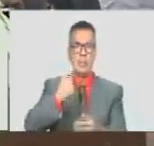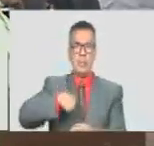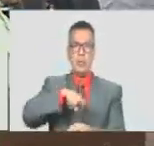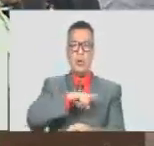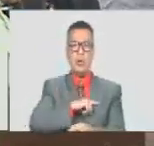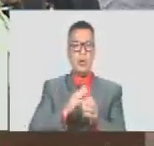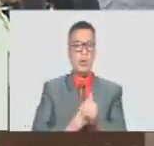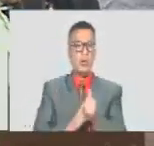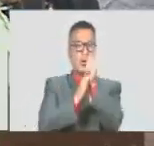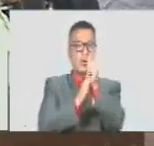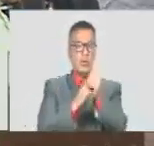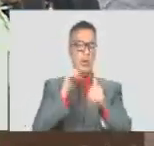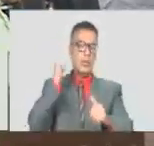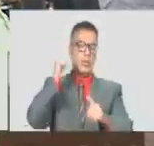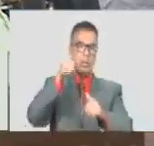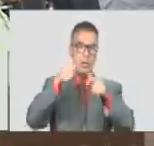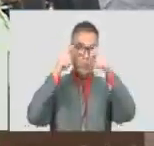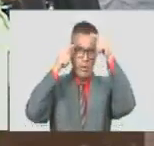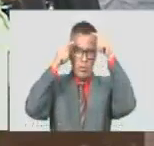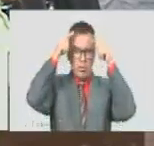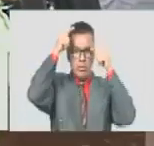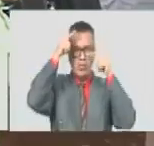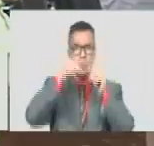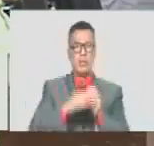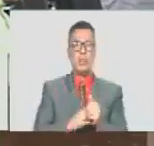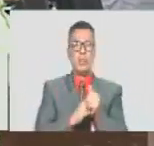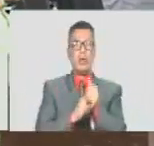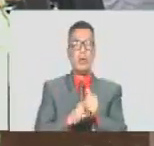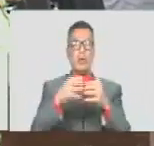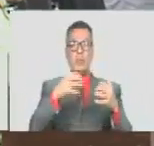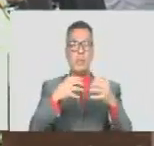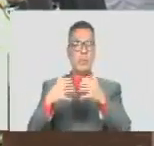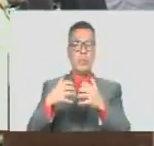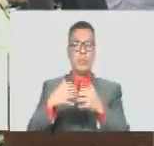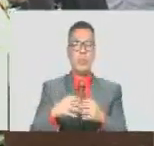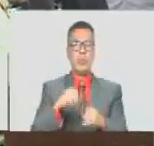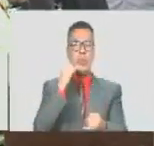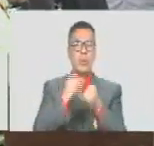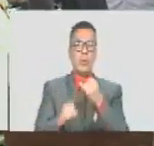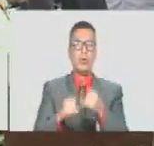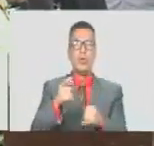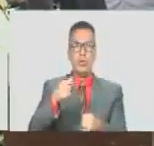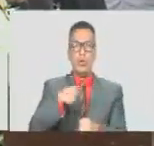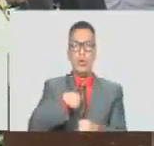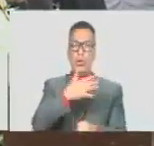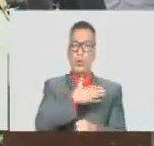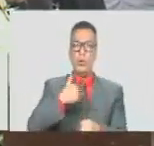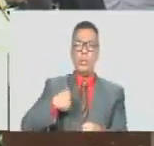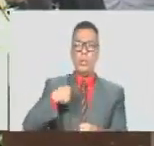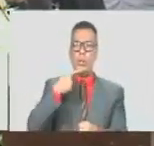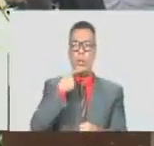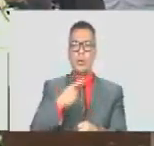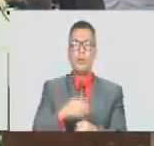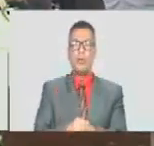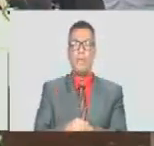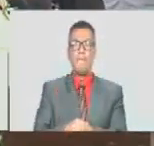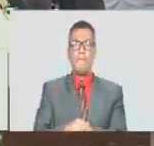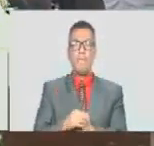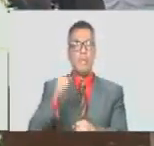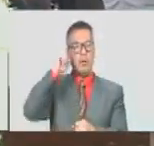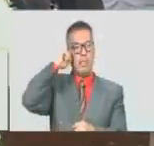nuestro comandante supremo y eterno con su lucha, con sus últimos suspiros. Yo quiero... Un minuto, diputado. Yo